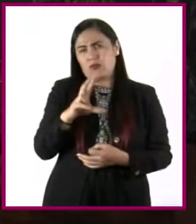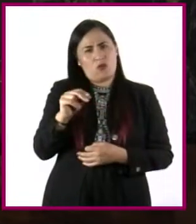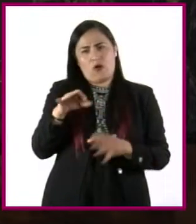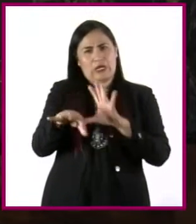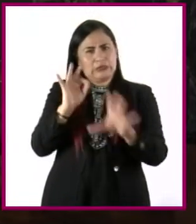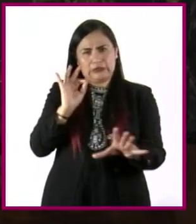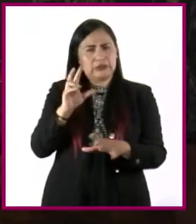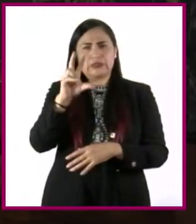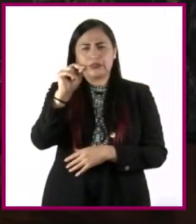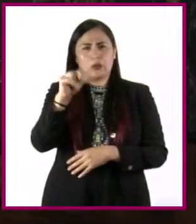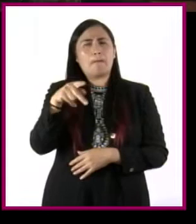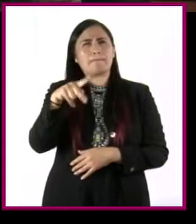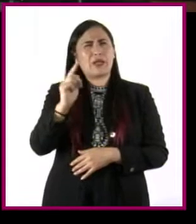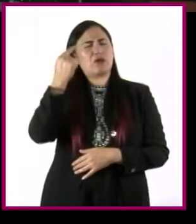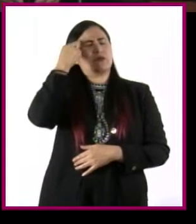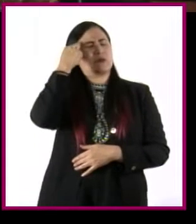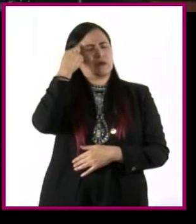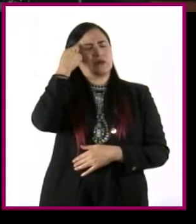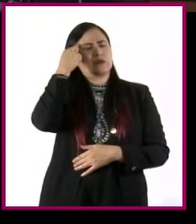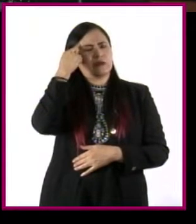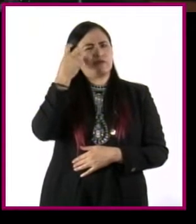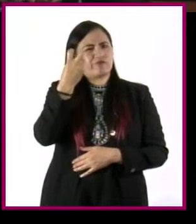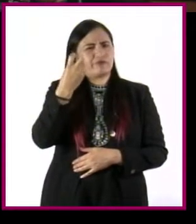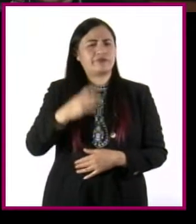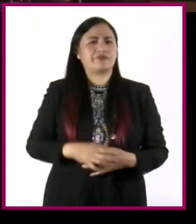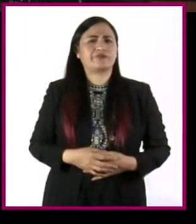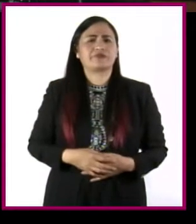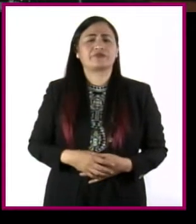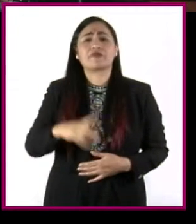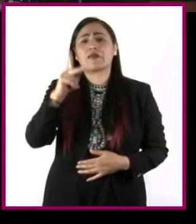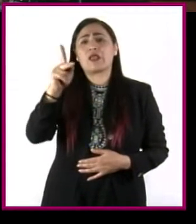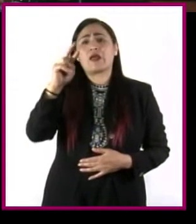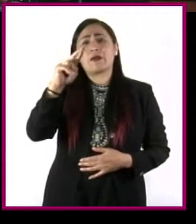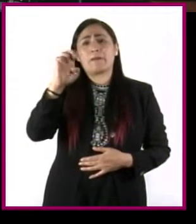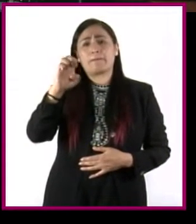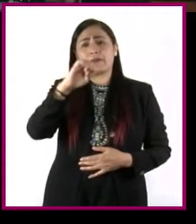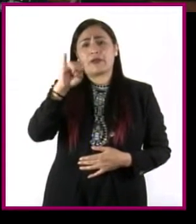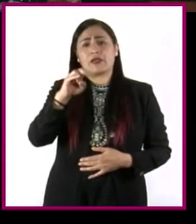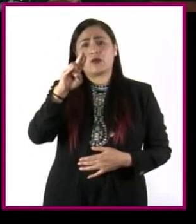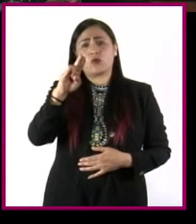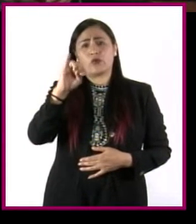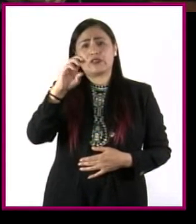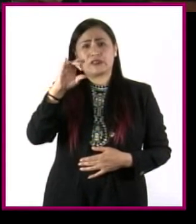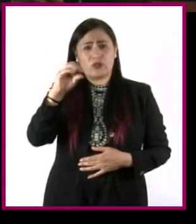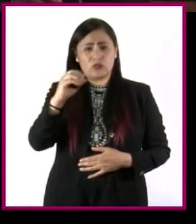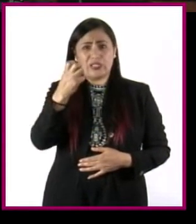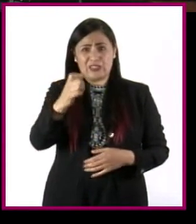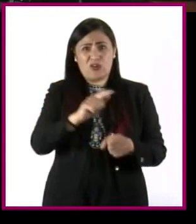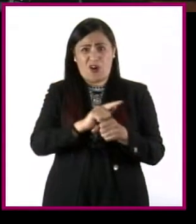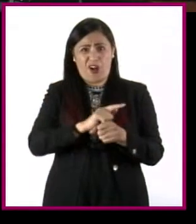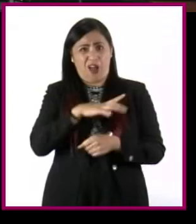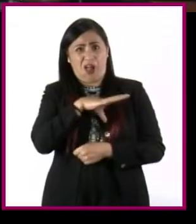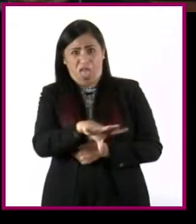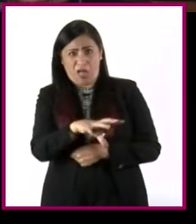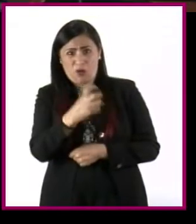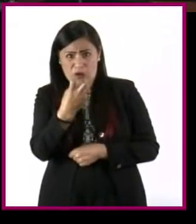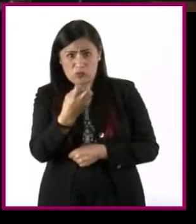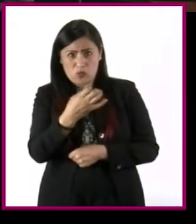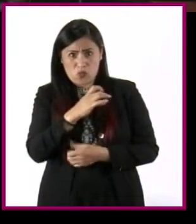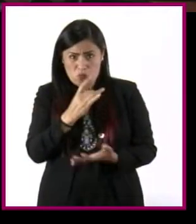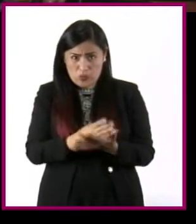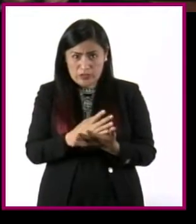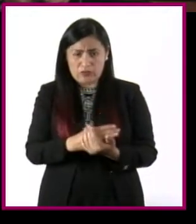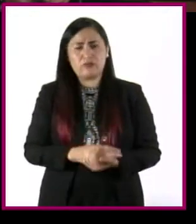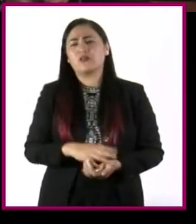hacer conciencia de sus prejuicios. Ahora, los prejuicios no son la única causa de la homofobia. Agatha, ¿nos podrías ayudar con